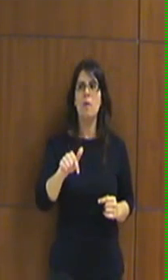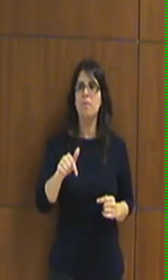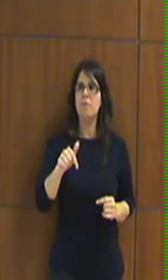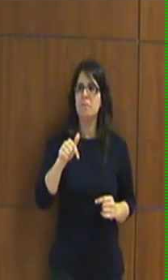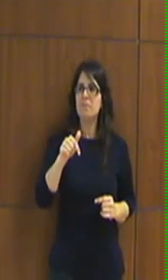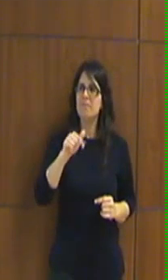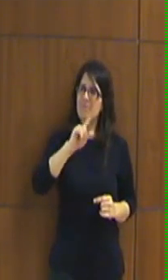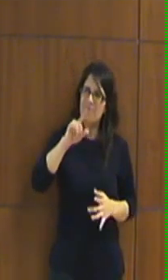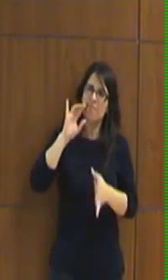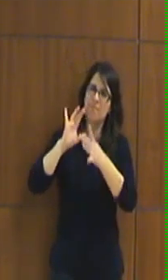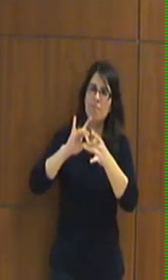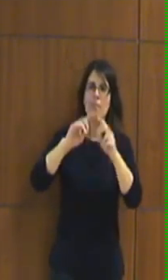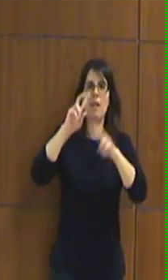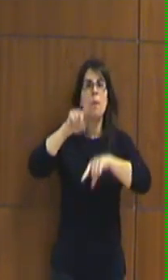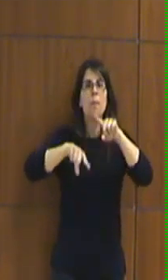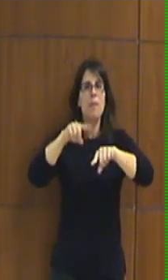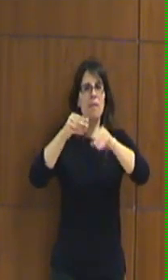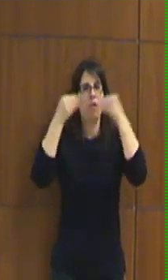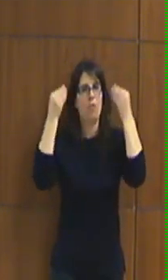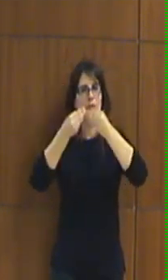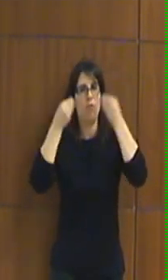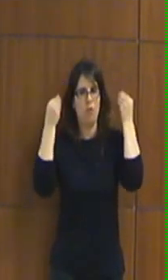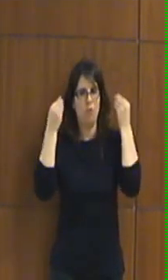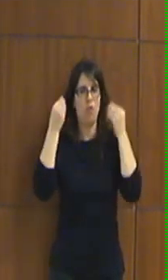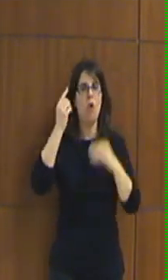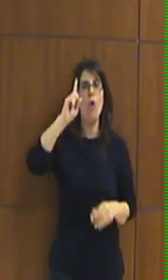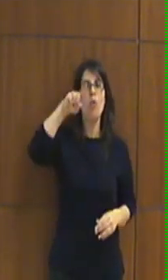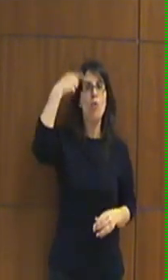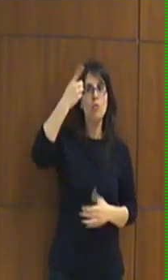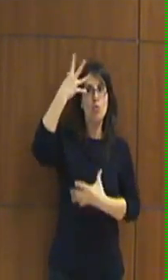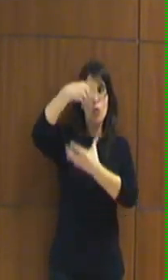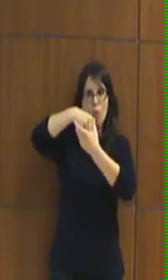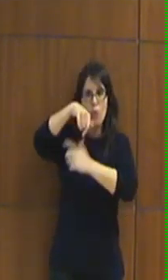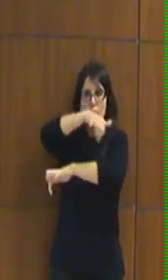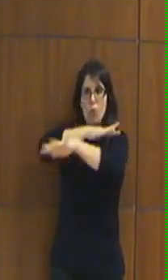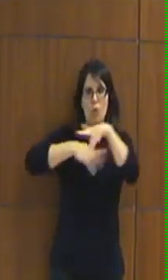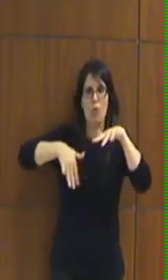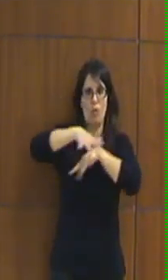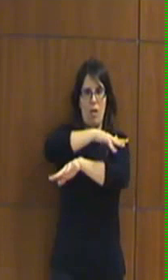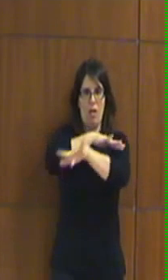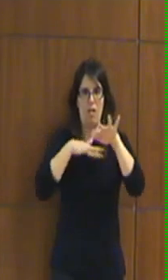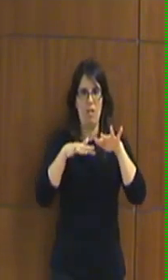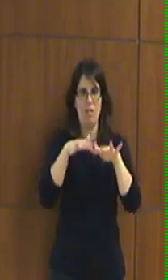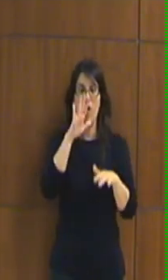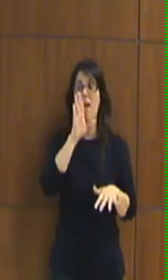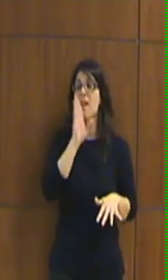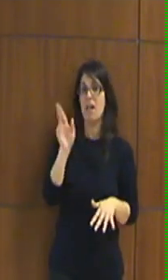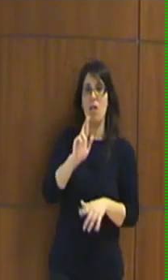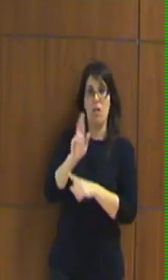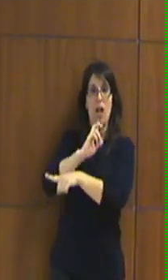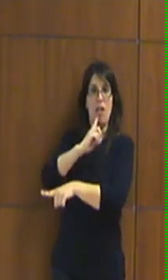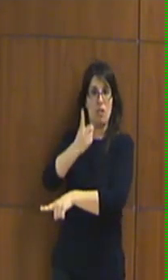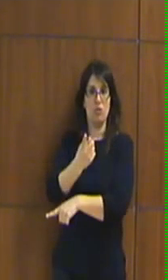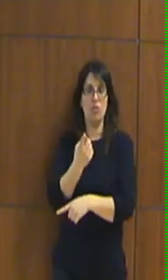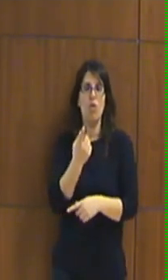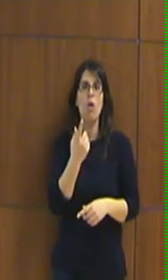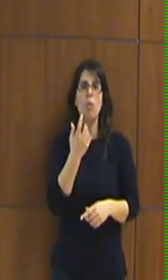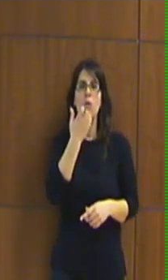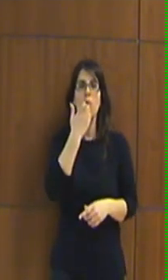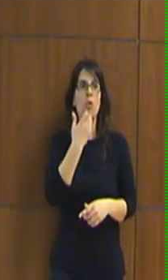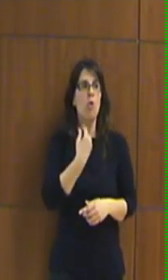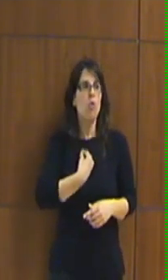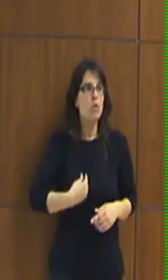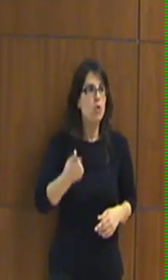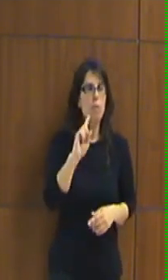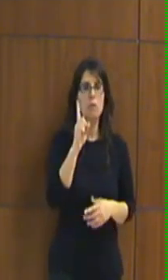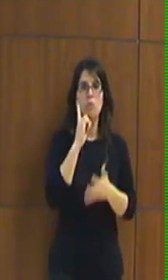la formación que vamos teniendo y la cultura en la que estamos implicados. Lo decía antes muy bien Rafael, no es lo mismo y tenemos la misma edad, vivimos